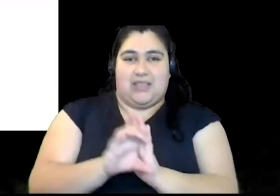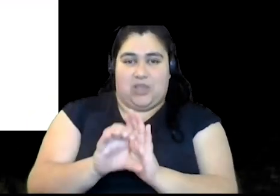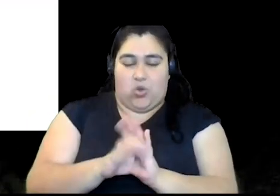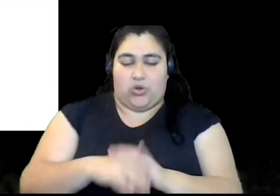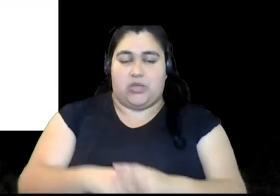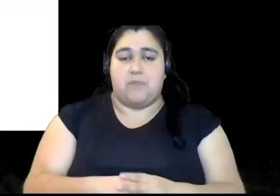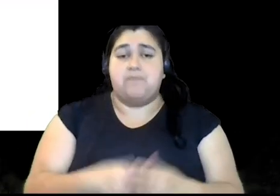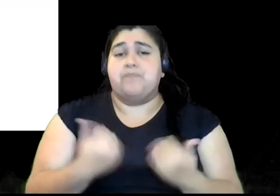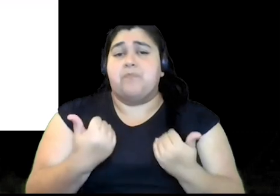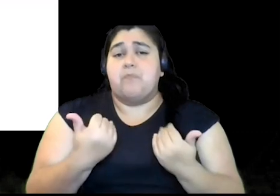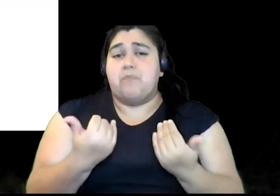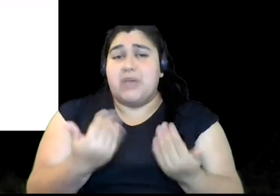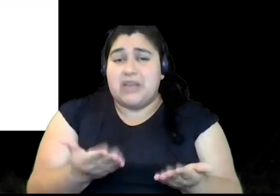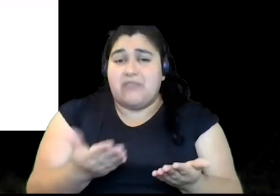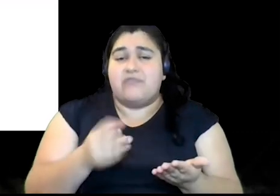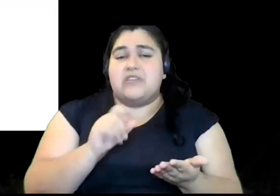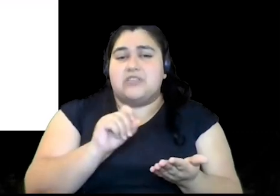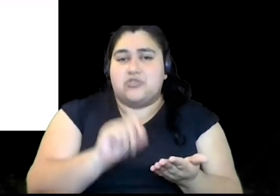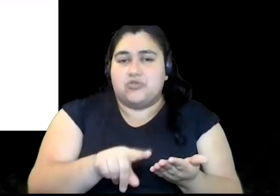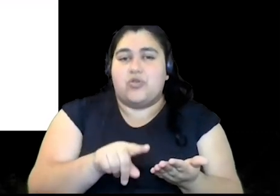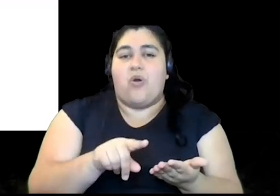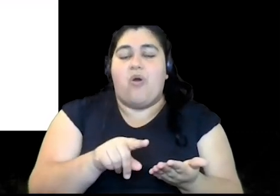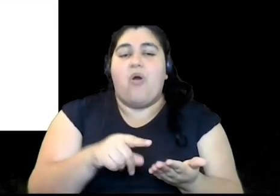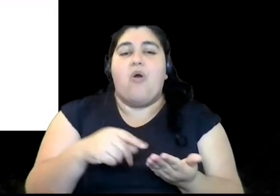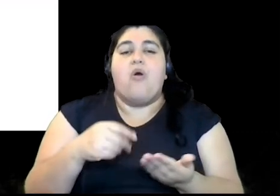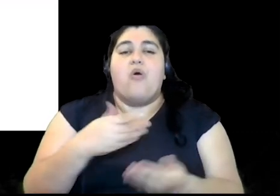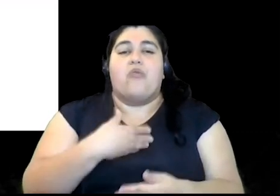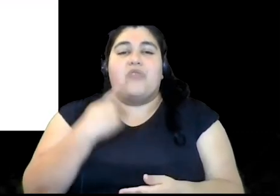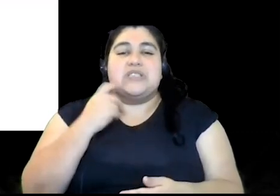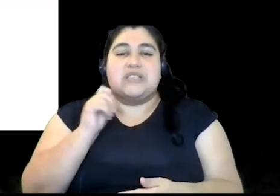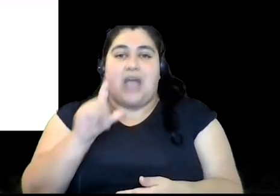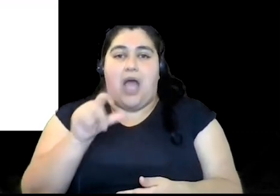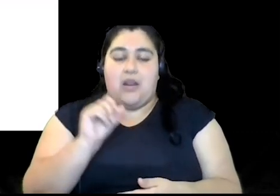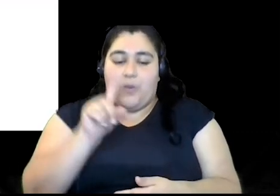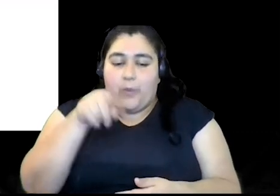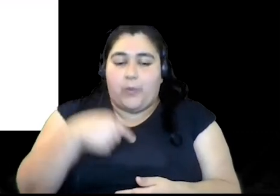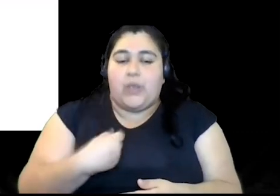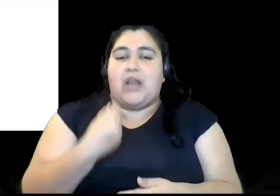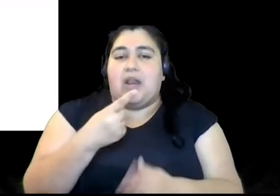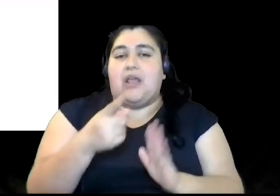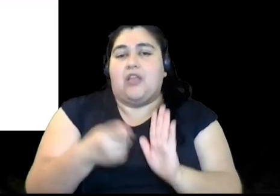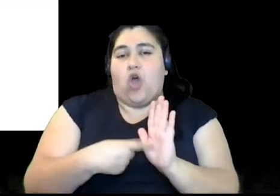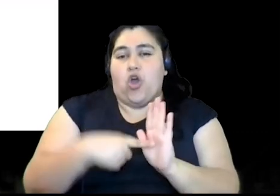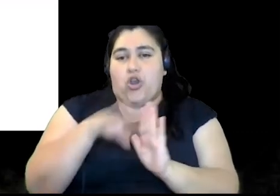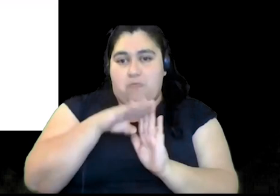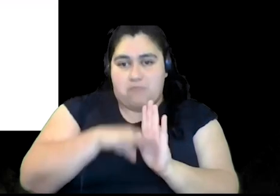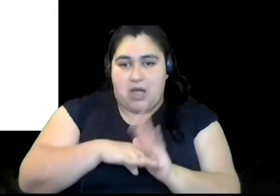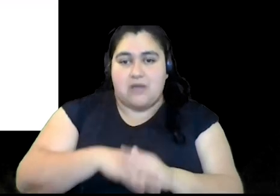beneficios fiscales surgen expresamente de la norma fiscal.